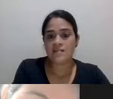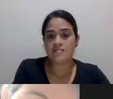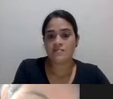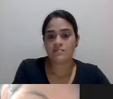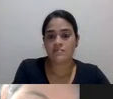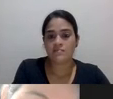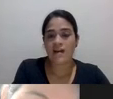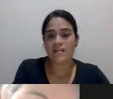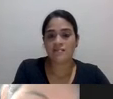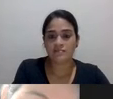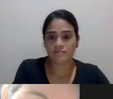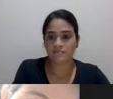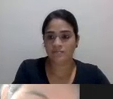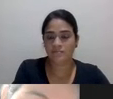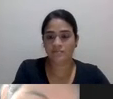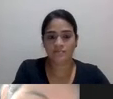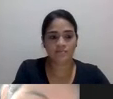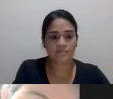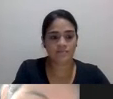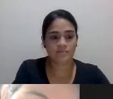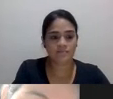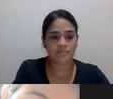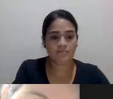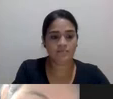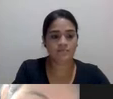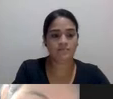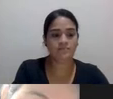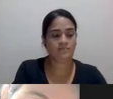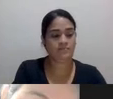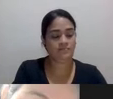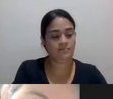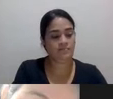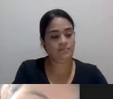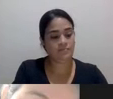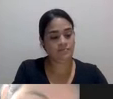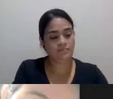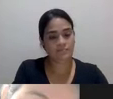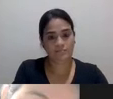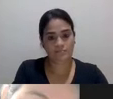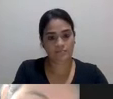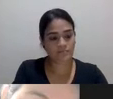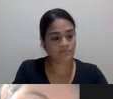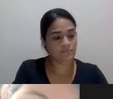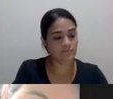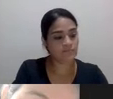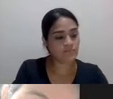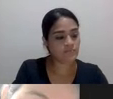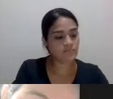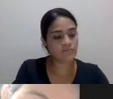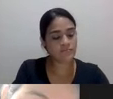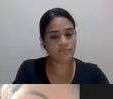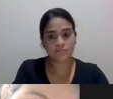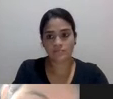Por favor, recuerden que el día de hoy es práctico. Si no tienen todavía pensado el curso como tal,